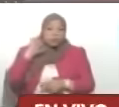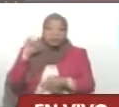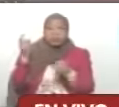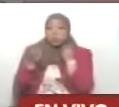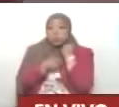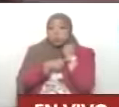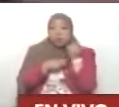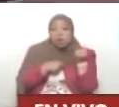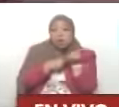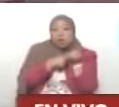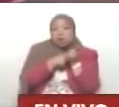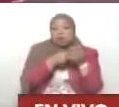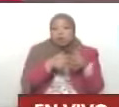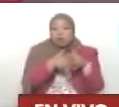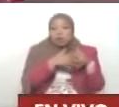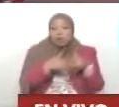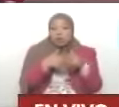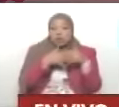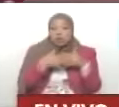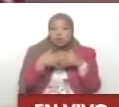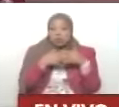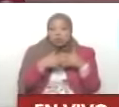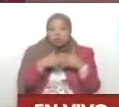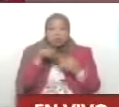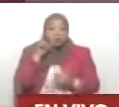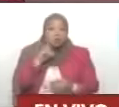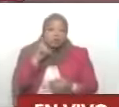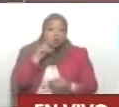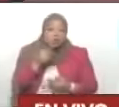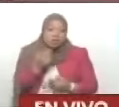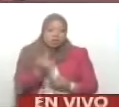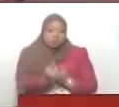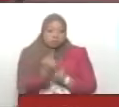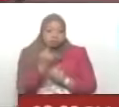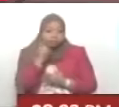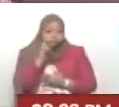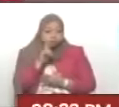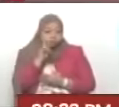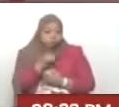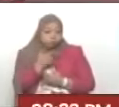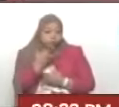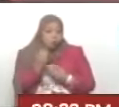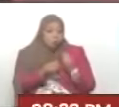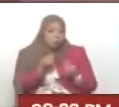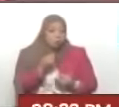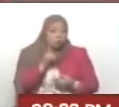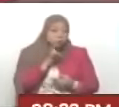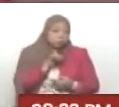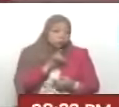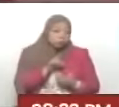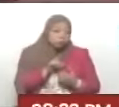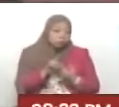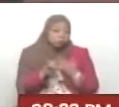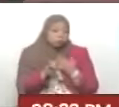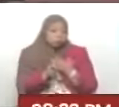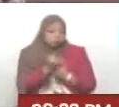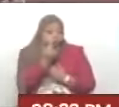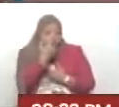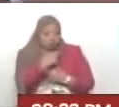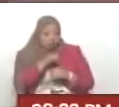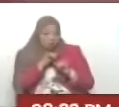Títeres. Síganse cayendo a coba, pues. Como siempre, pues. Autoengañándose, como decía